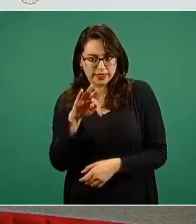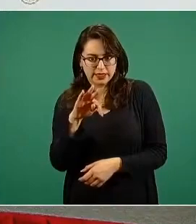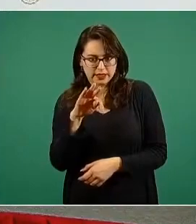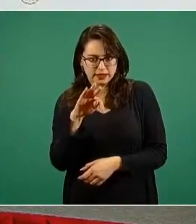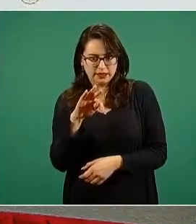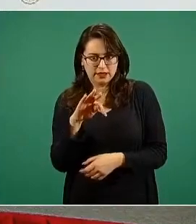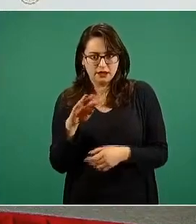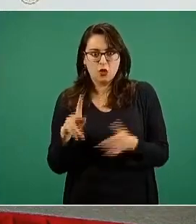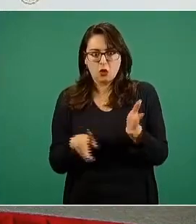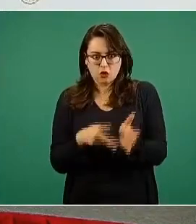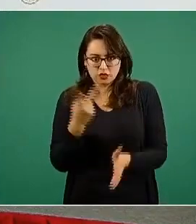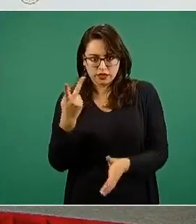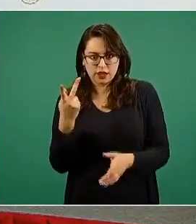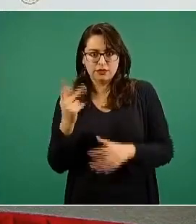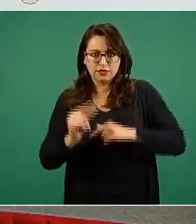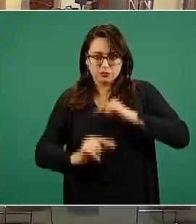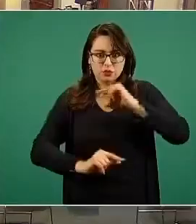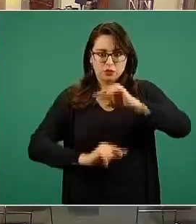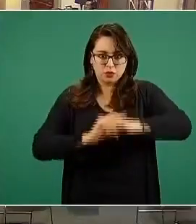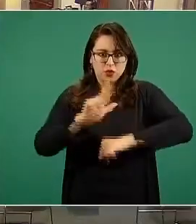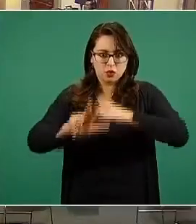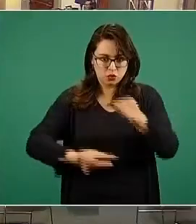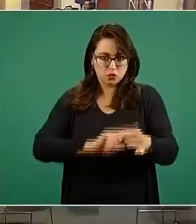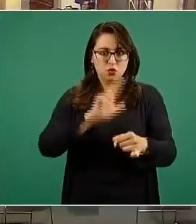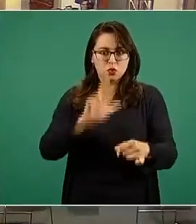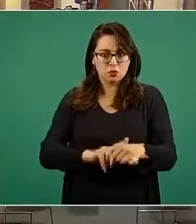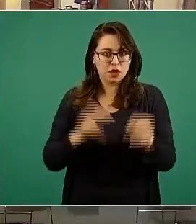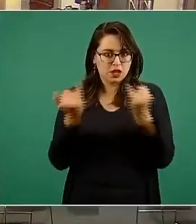poco ir reingresando a una normalidad.